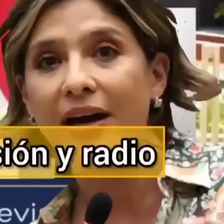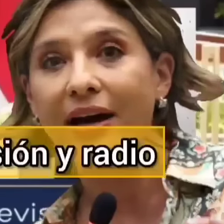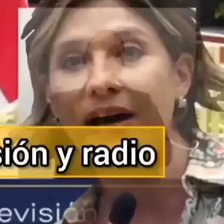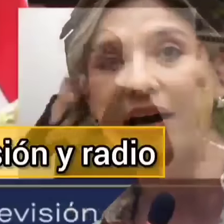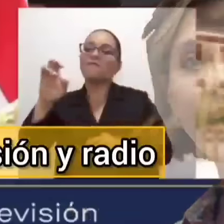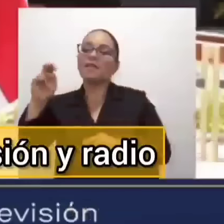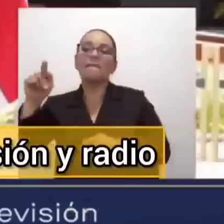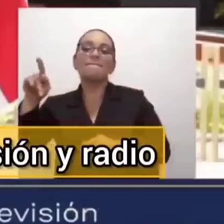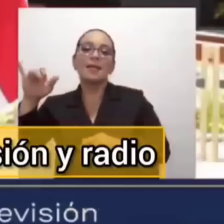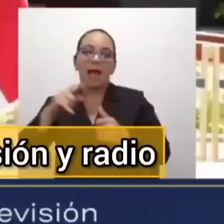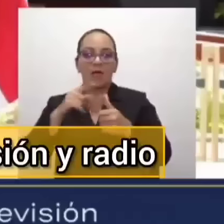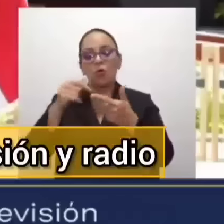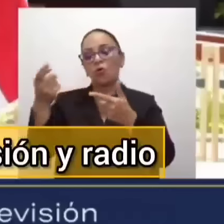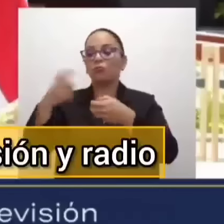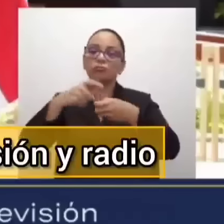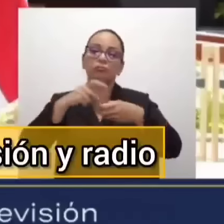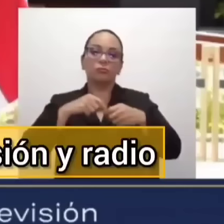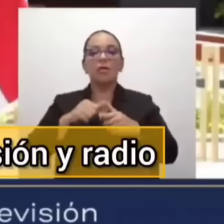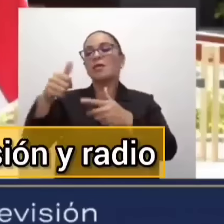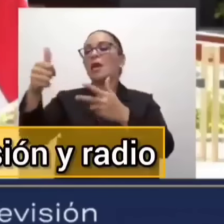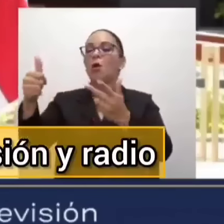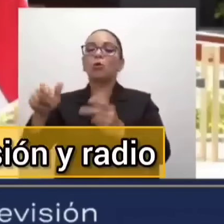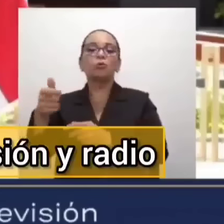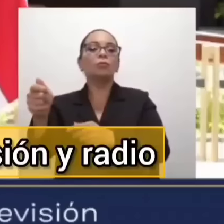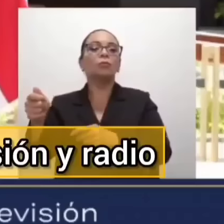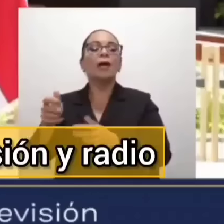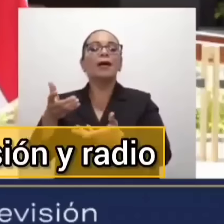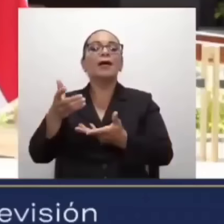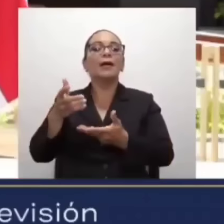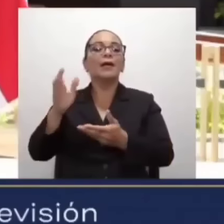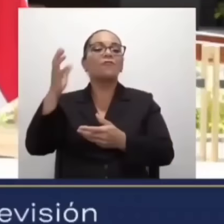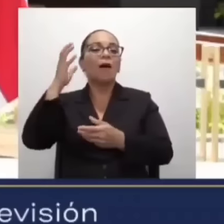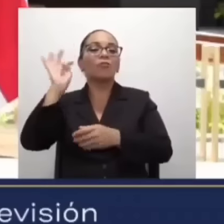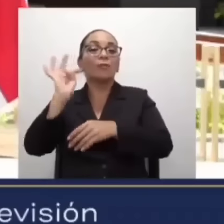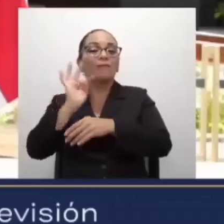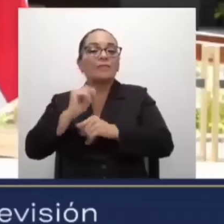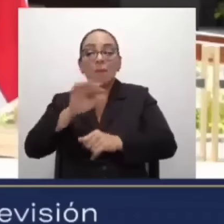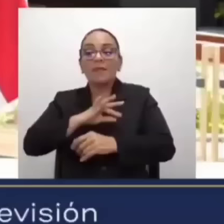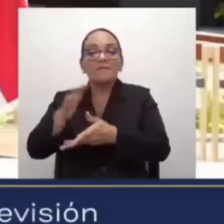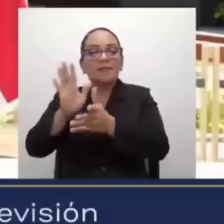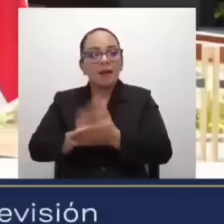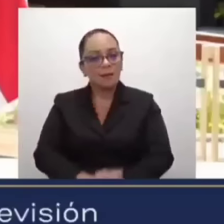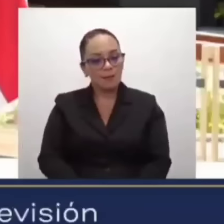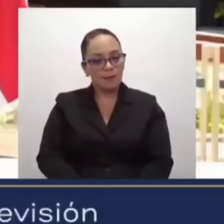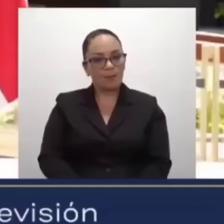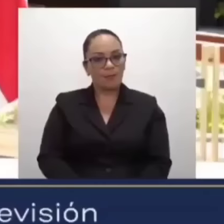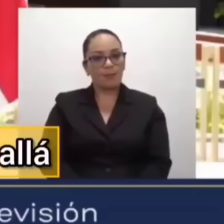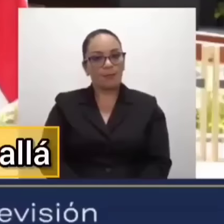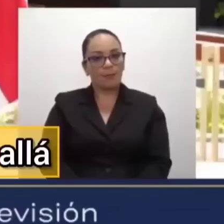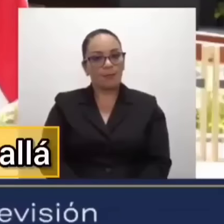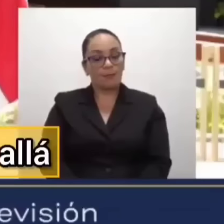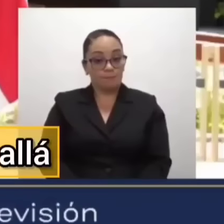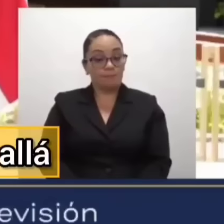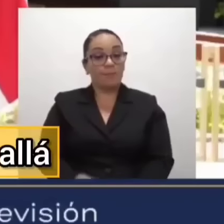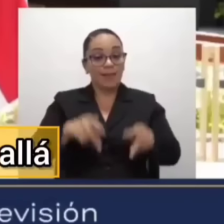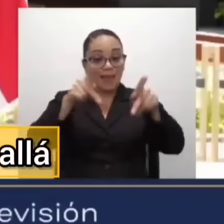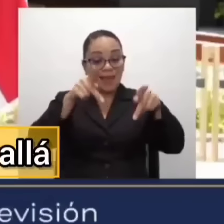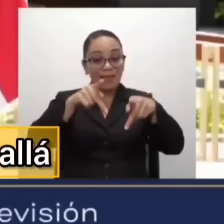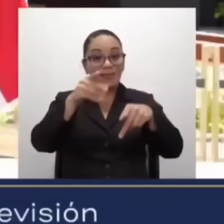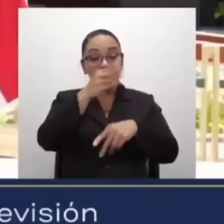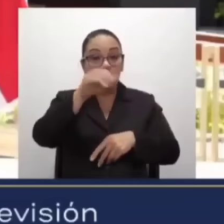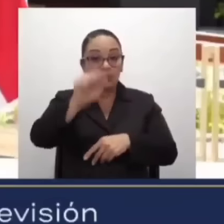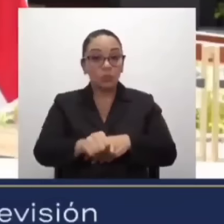los accionistas de los otros medios de televisión y radio. La gente del sur, que tiene unas estaciones muy